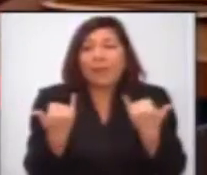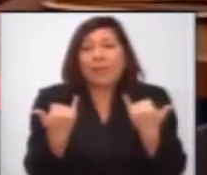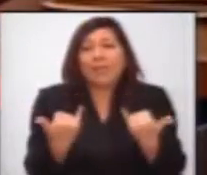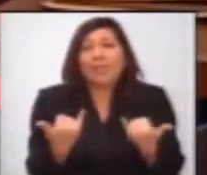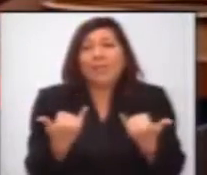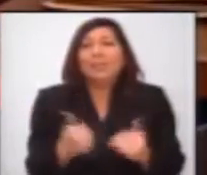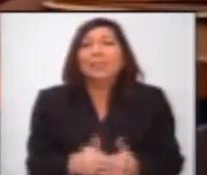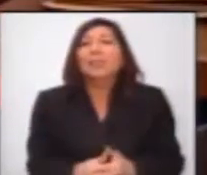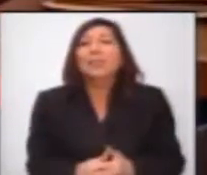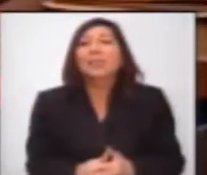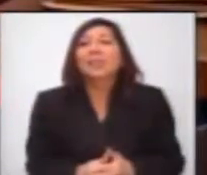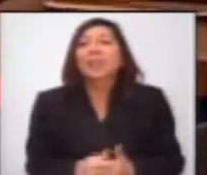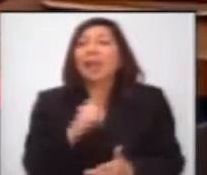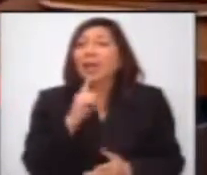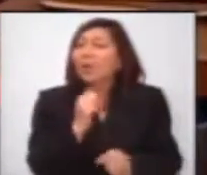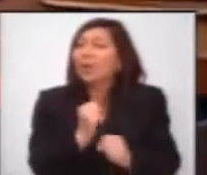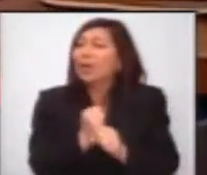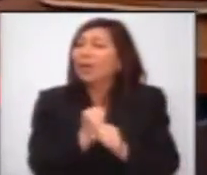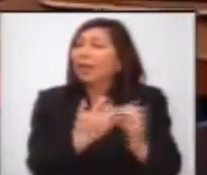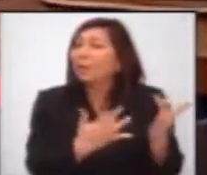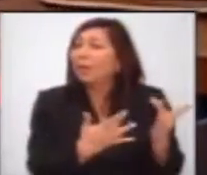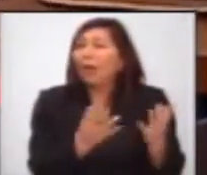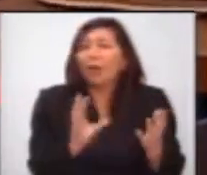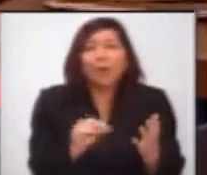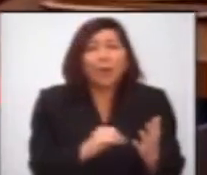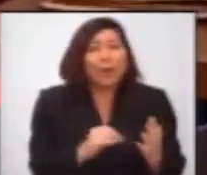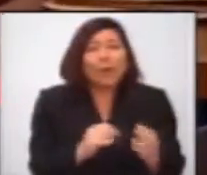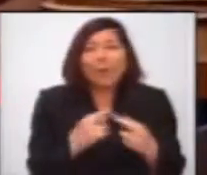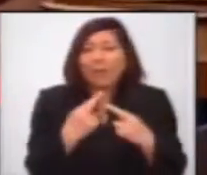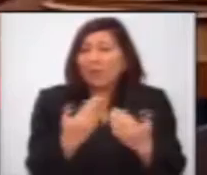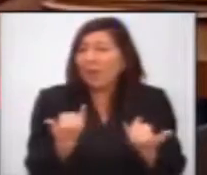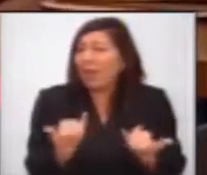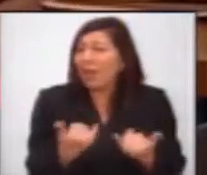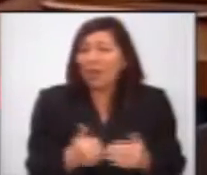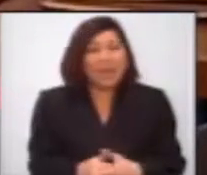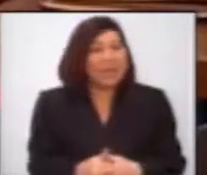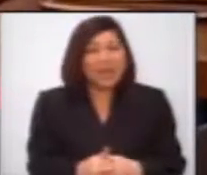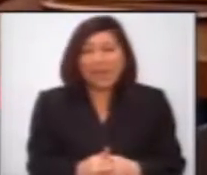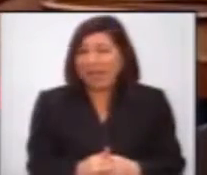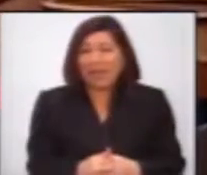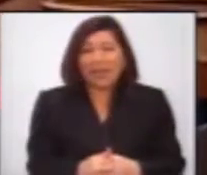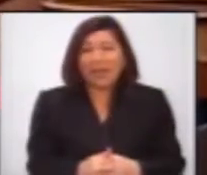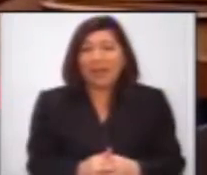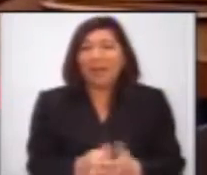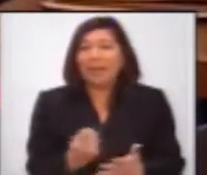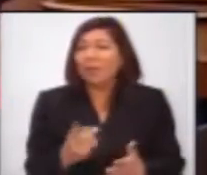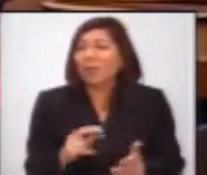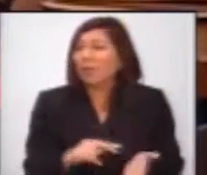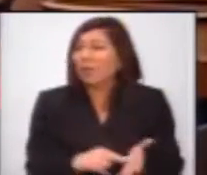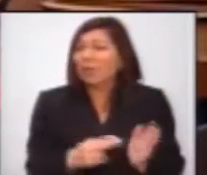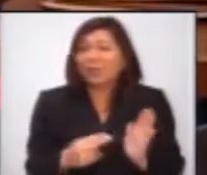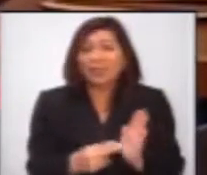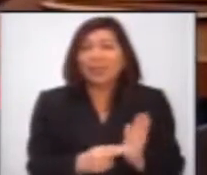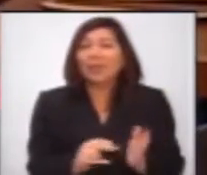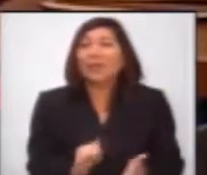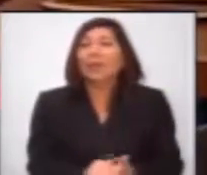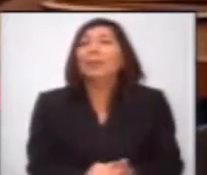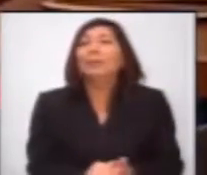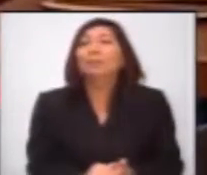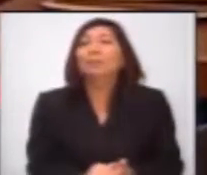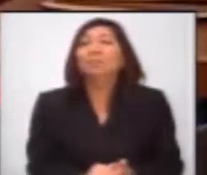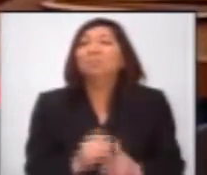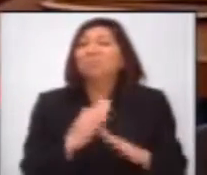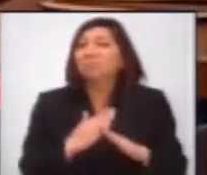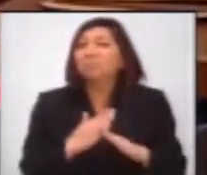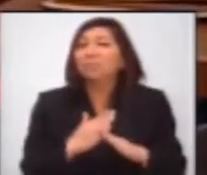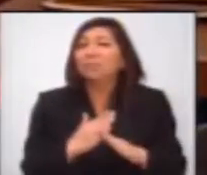eso. Es un trabajo pendiente que no lo estamos resolviendo en estos momentos. Eso no significa, señor, que